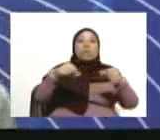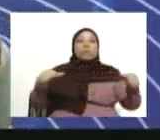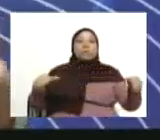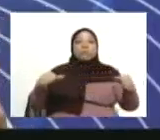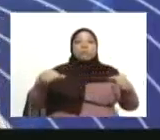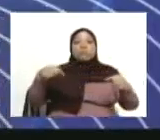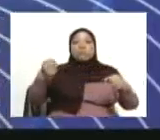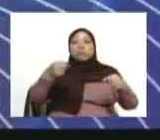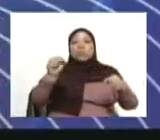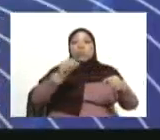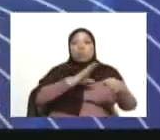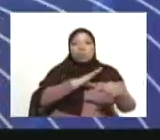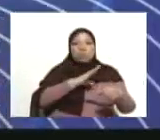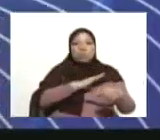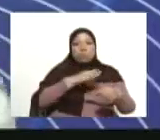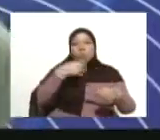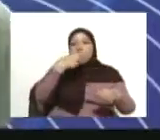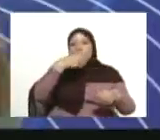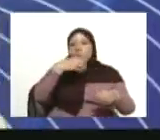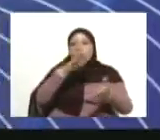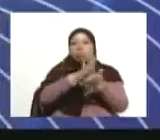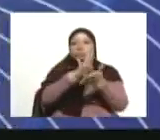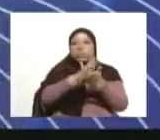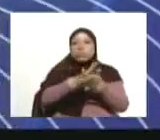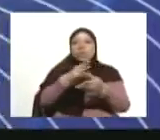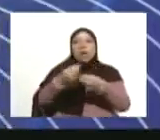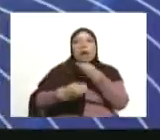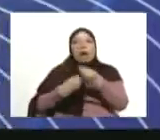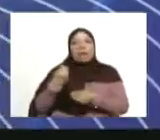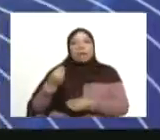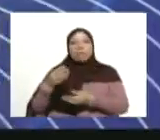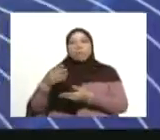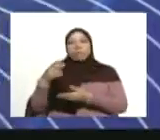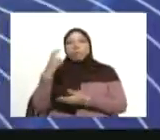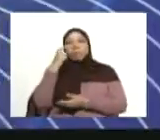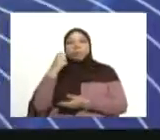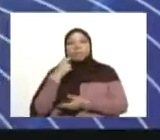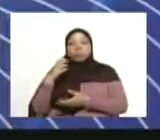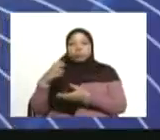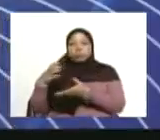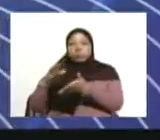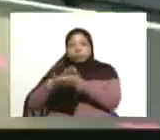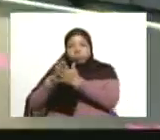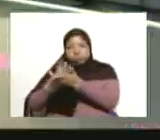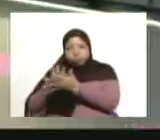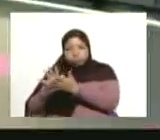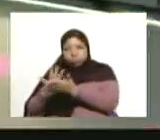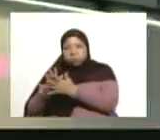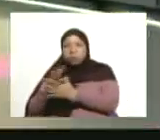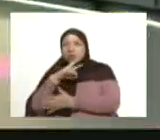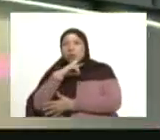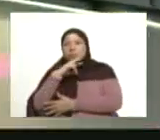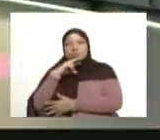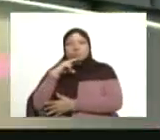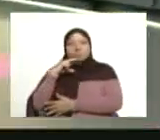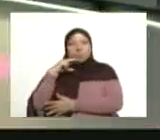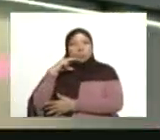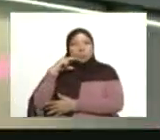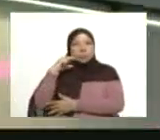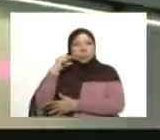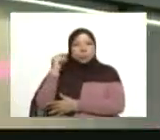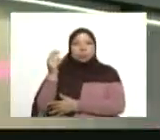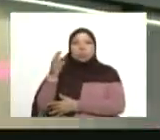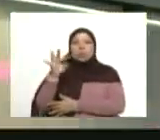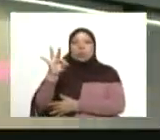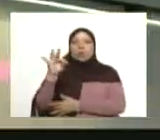harina de maíz nuestro, propio. Haremos cazabe. Que es más sabrosa, además. Que es más sabrosa. Haremos... Lo natural. Fariña, se